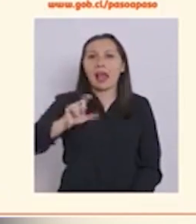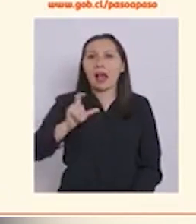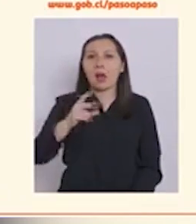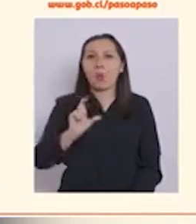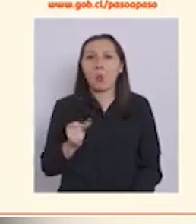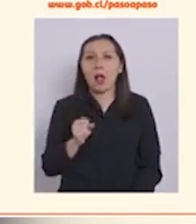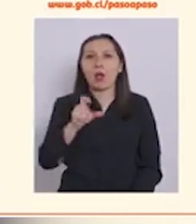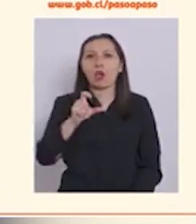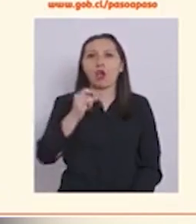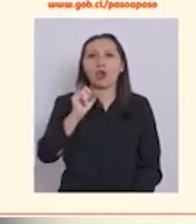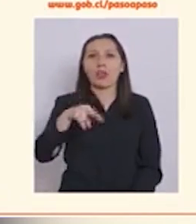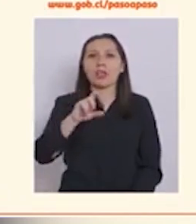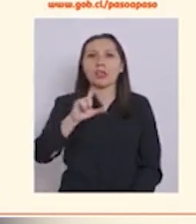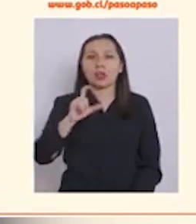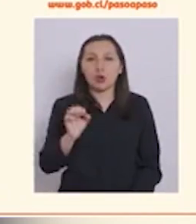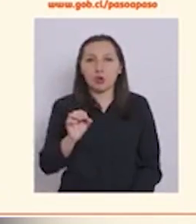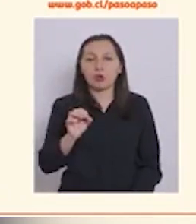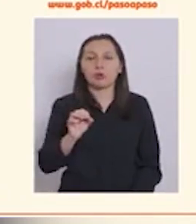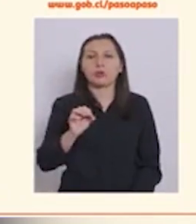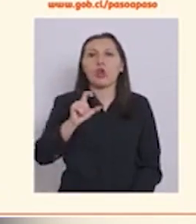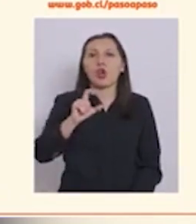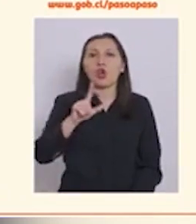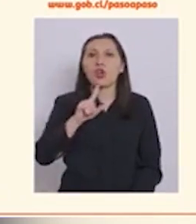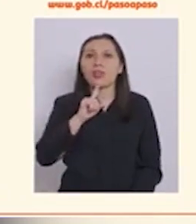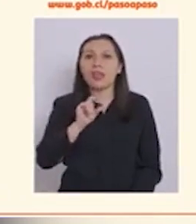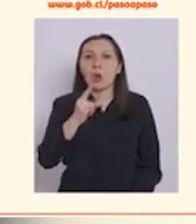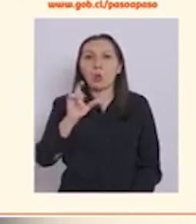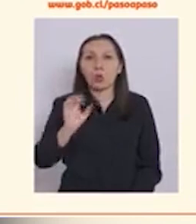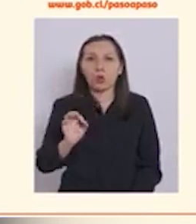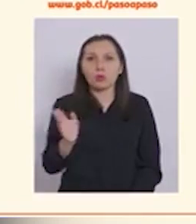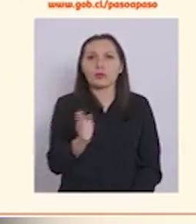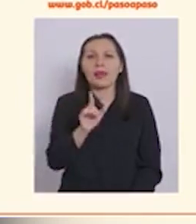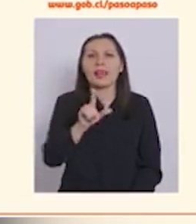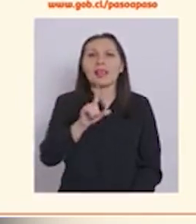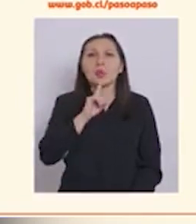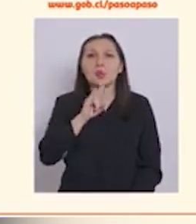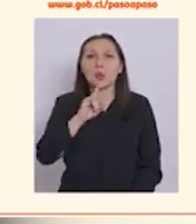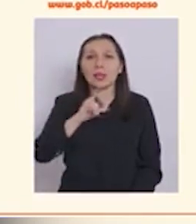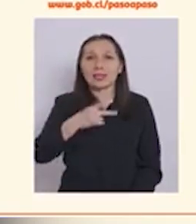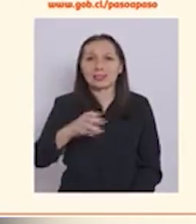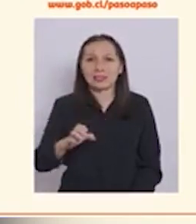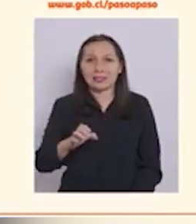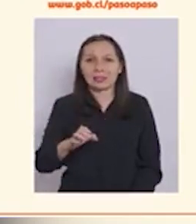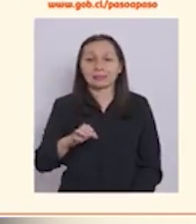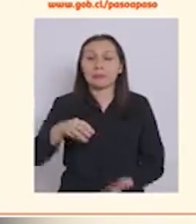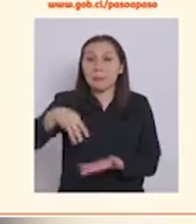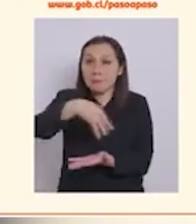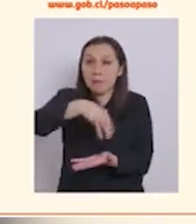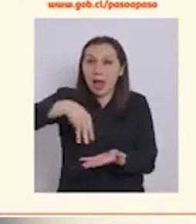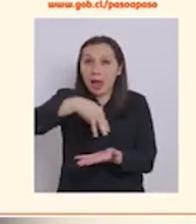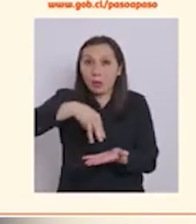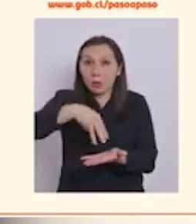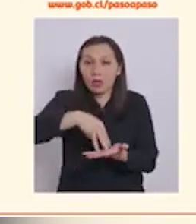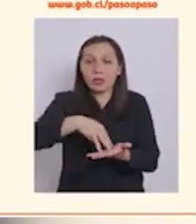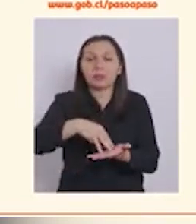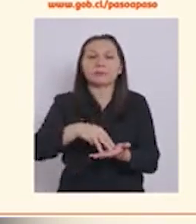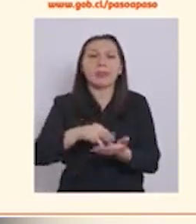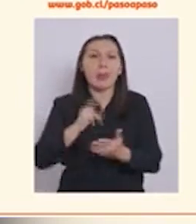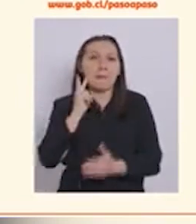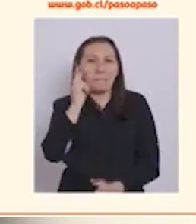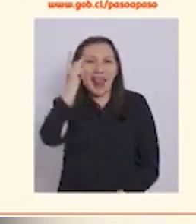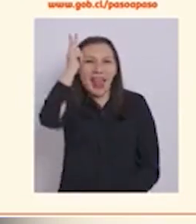nancagua coínco koltai coltauco y litueche en la región de maule